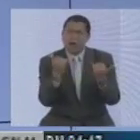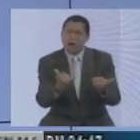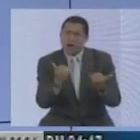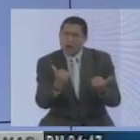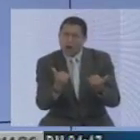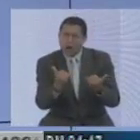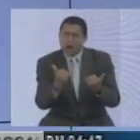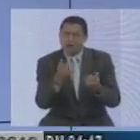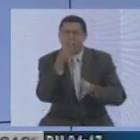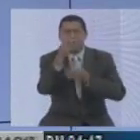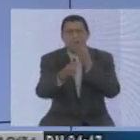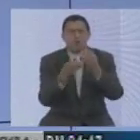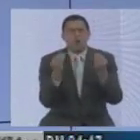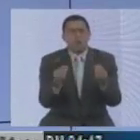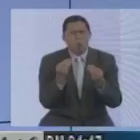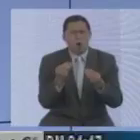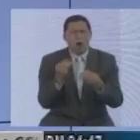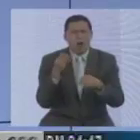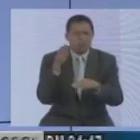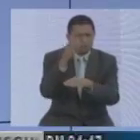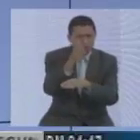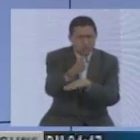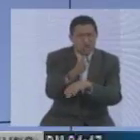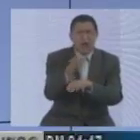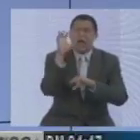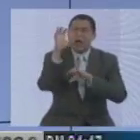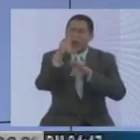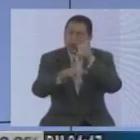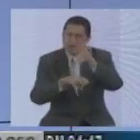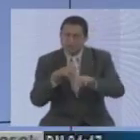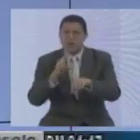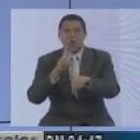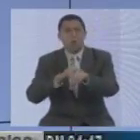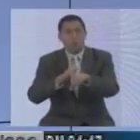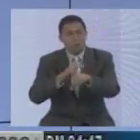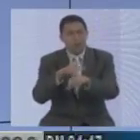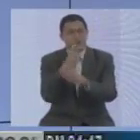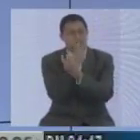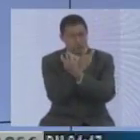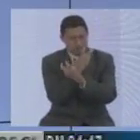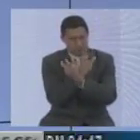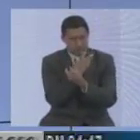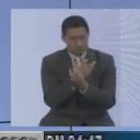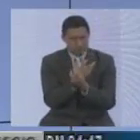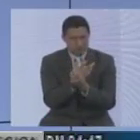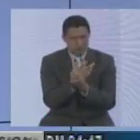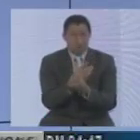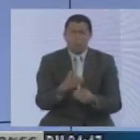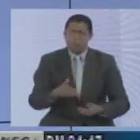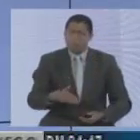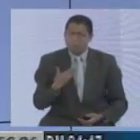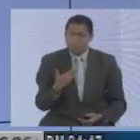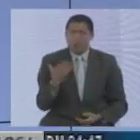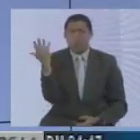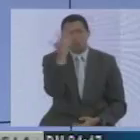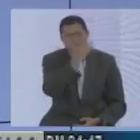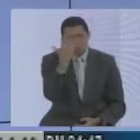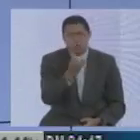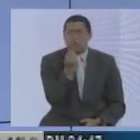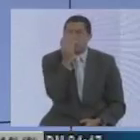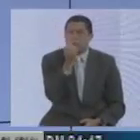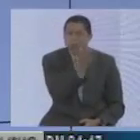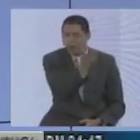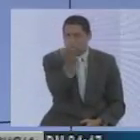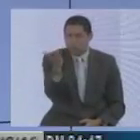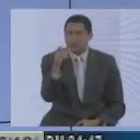estaremos hablando de cuando llevar a mi mascota a un médico traumatólogo dgt puede hacer todas sus dudas y sugerencias a